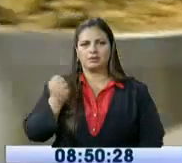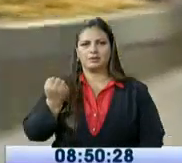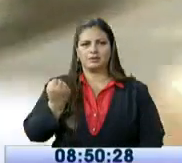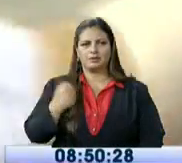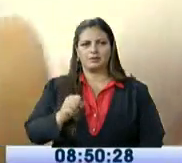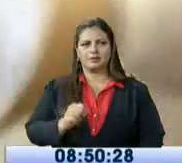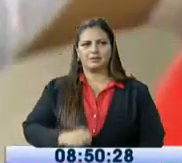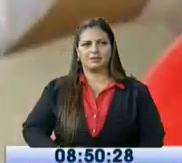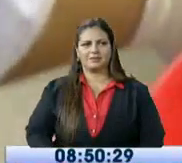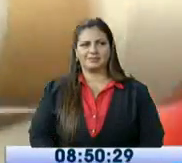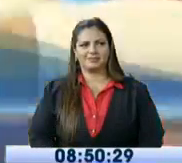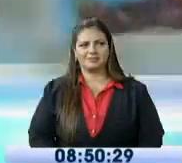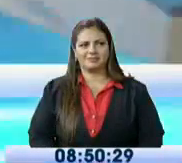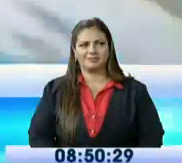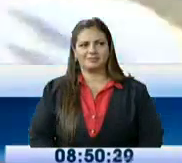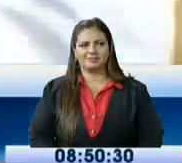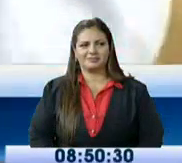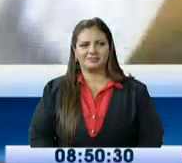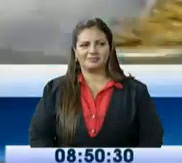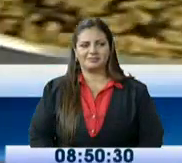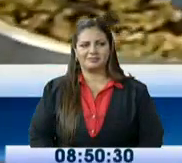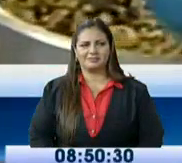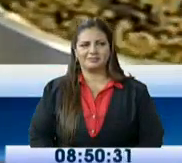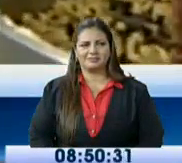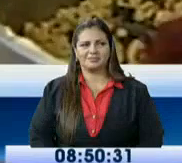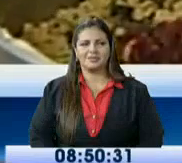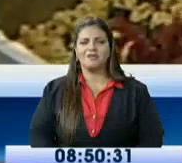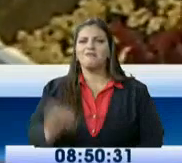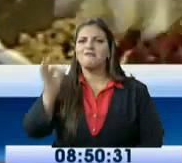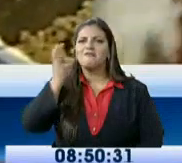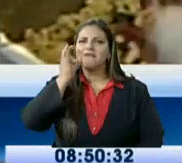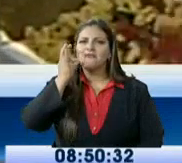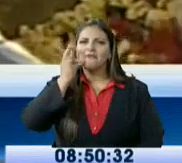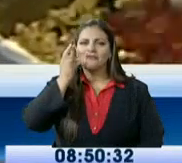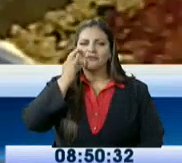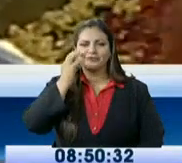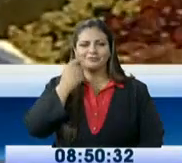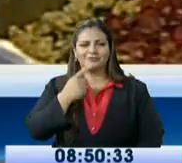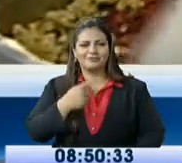Aquí está. También las frutas confitadas. Bastante frutas confitadas. Este es el sabor.